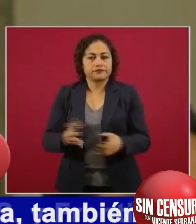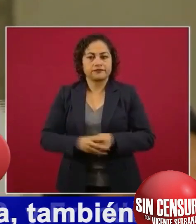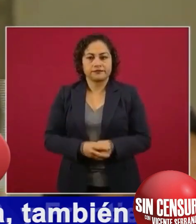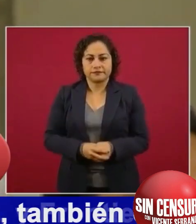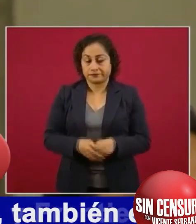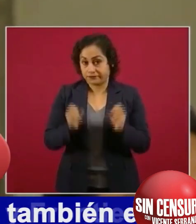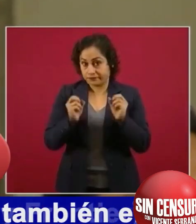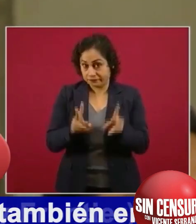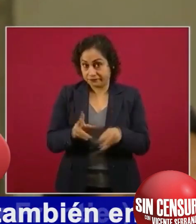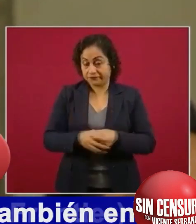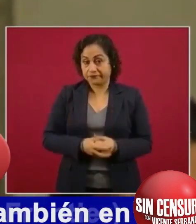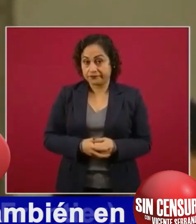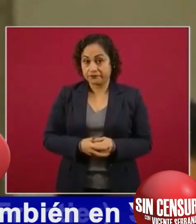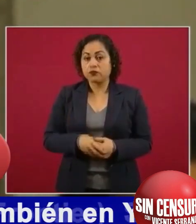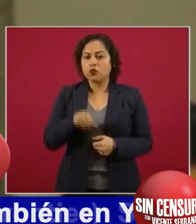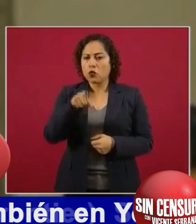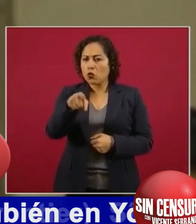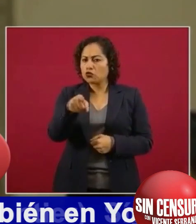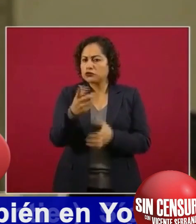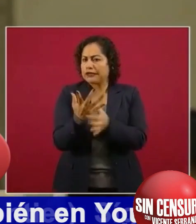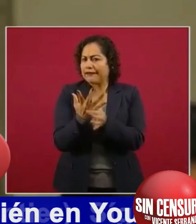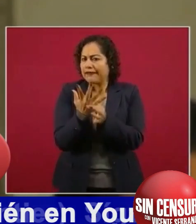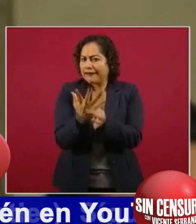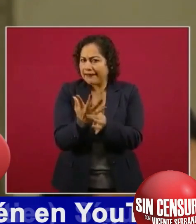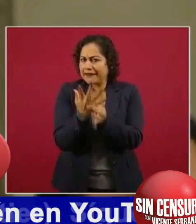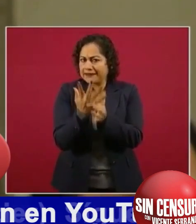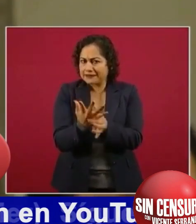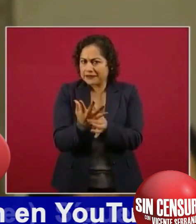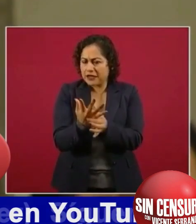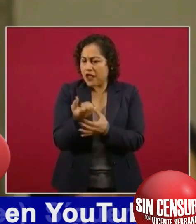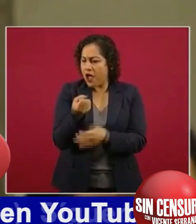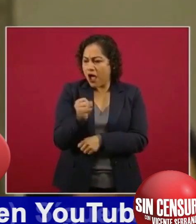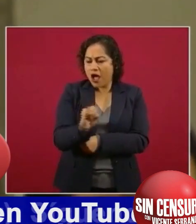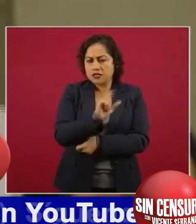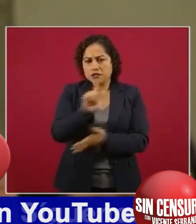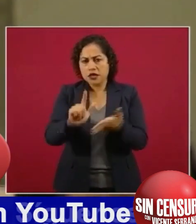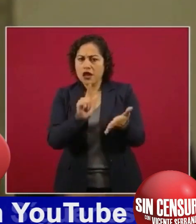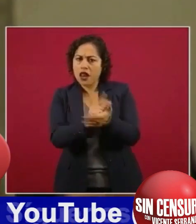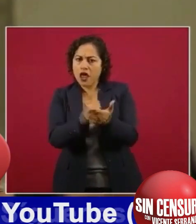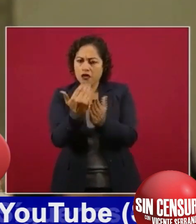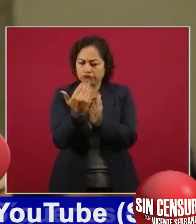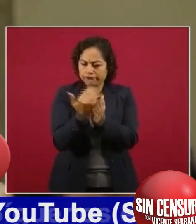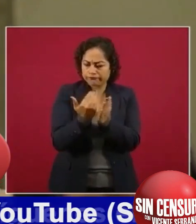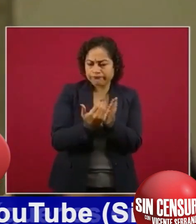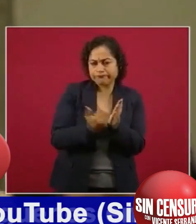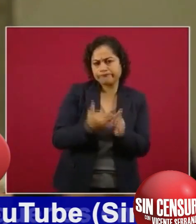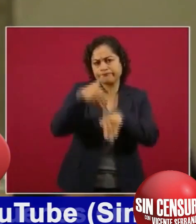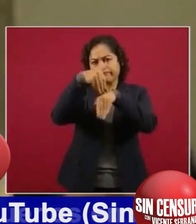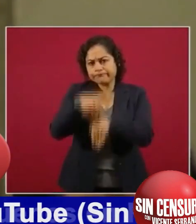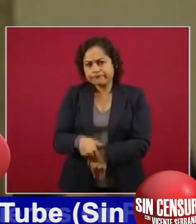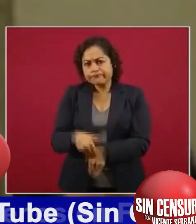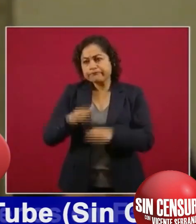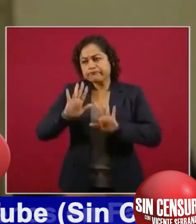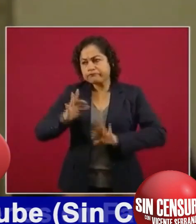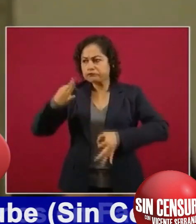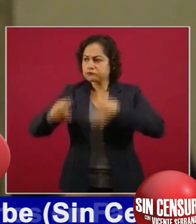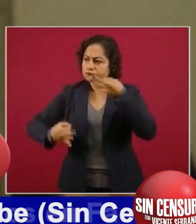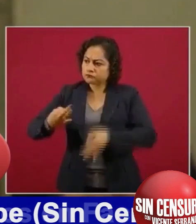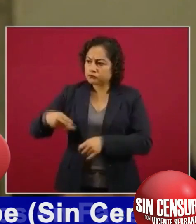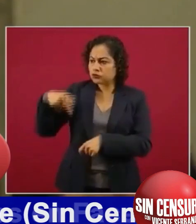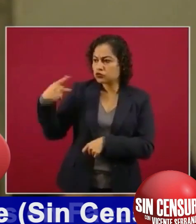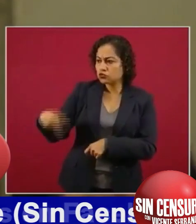Dice usted que por cuestiones legales, que son procedimientos legales del Poder